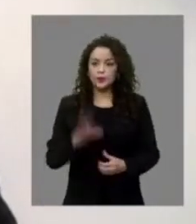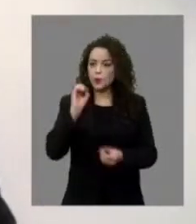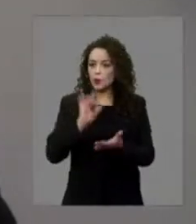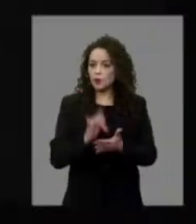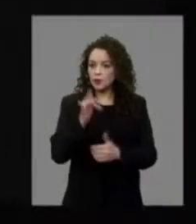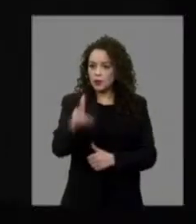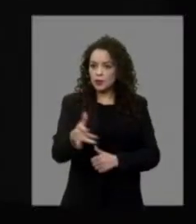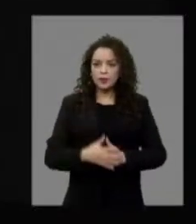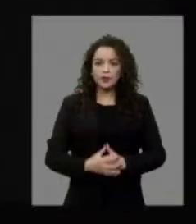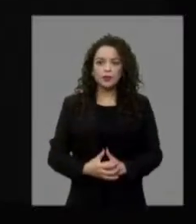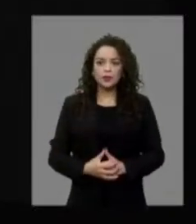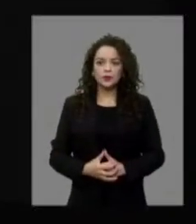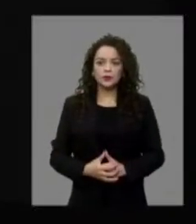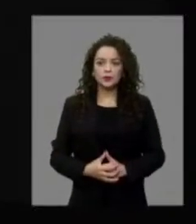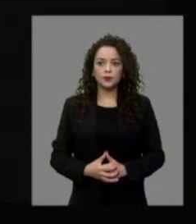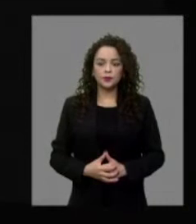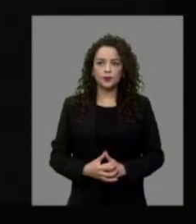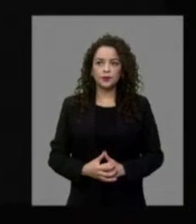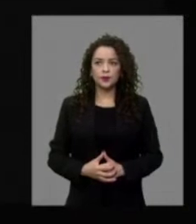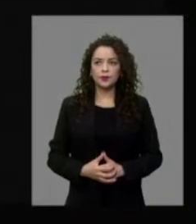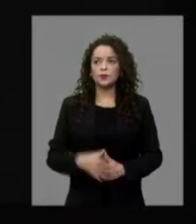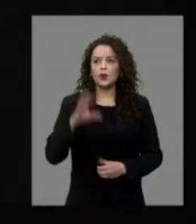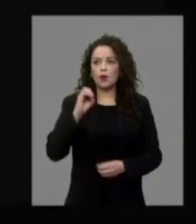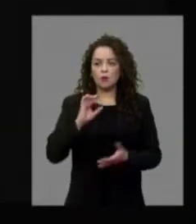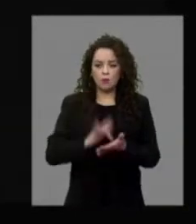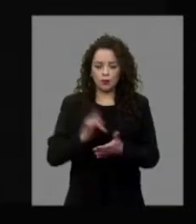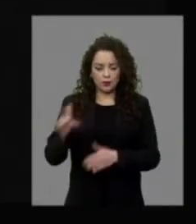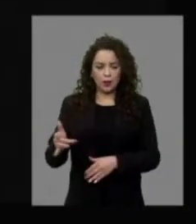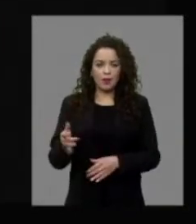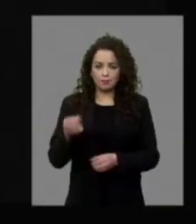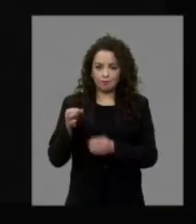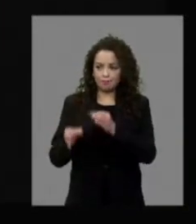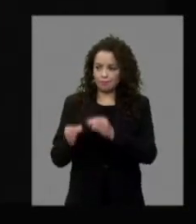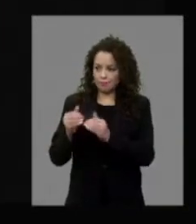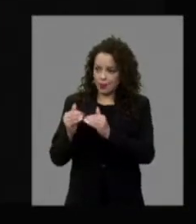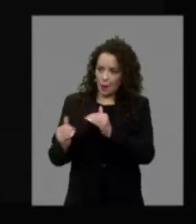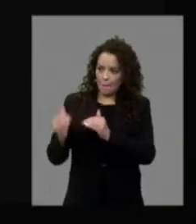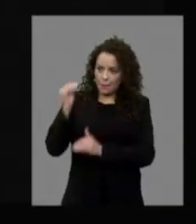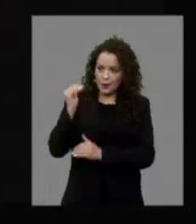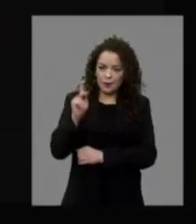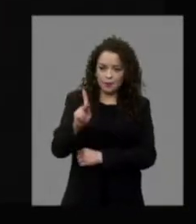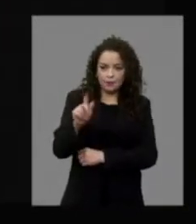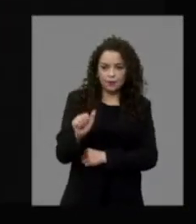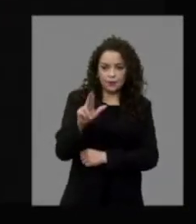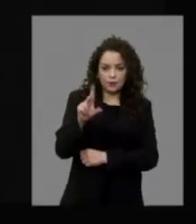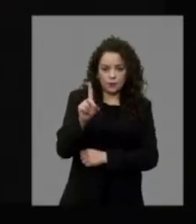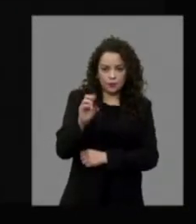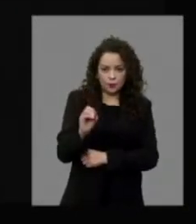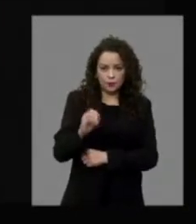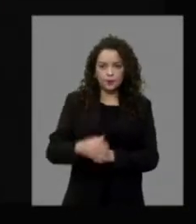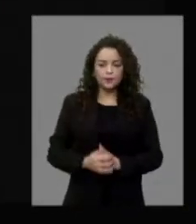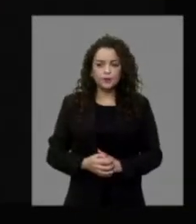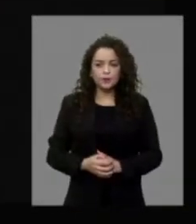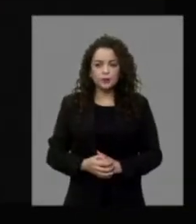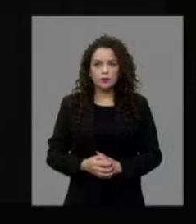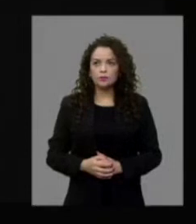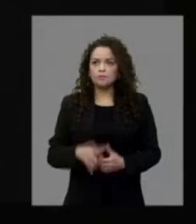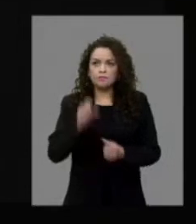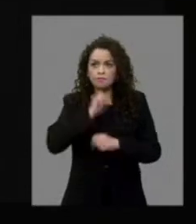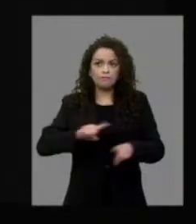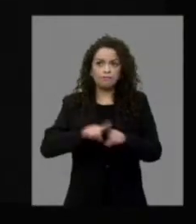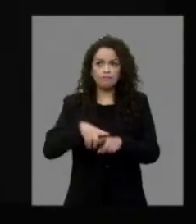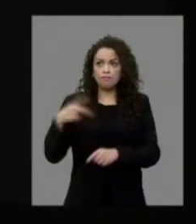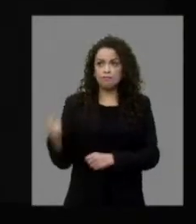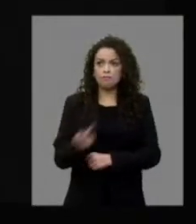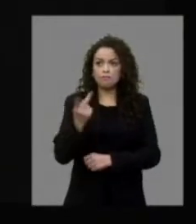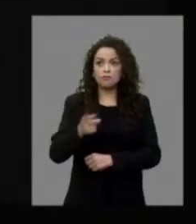Gracias. Muchas gracias, ministro Lainez. Ministro Pardo, la misma pregunta. A partir de pues, la contradicción